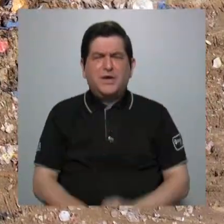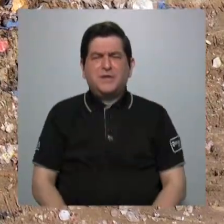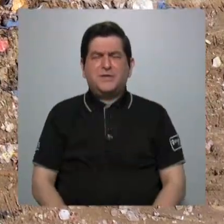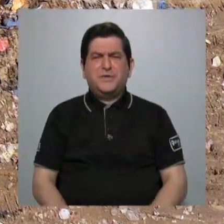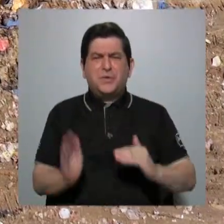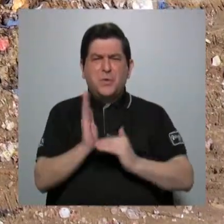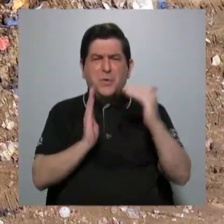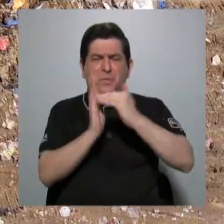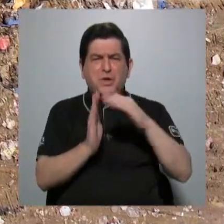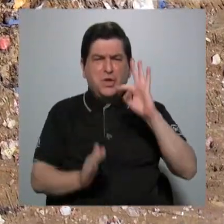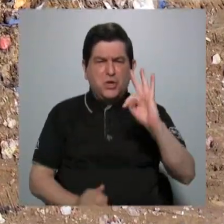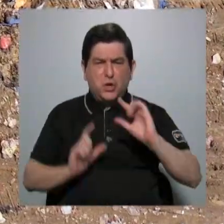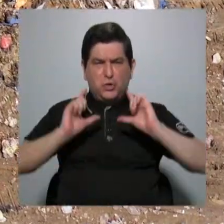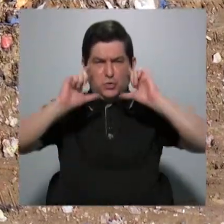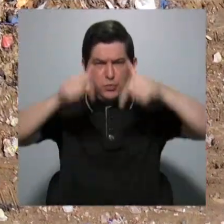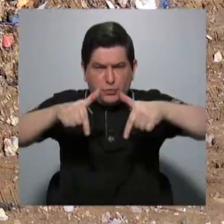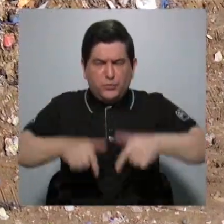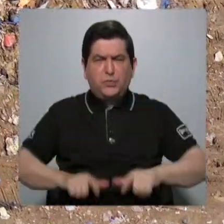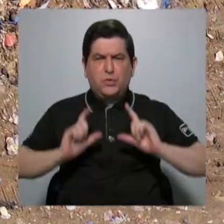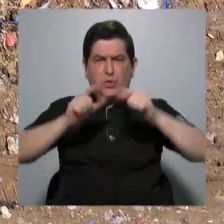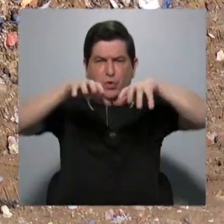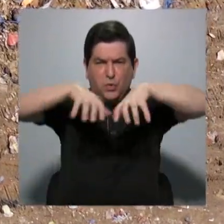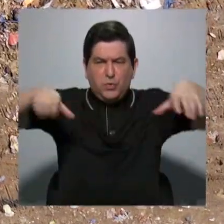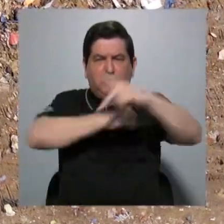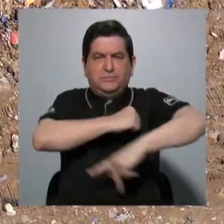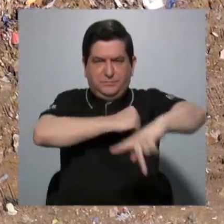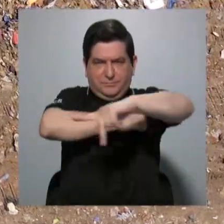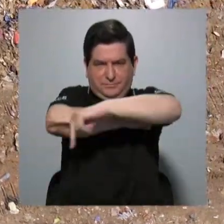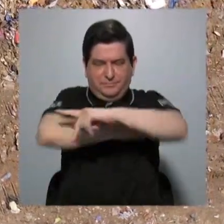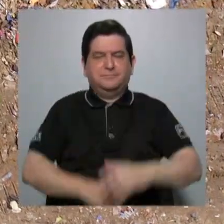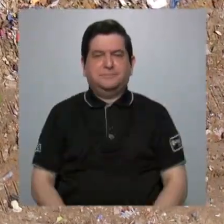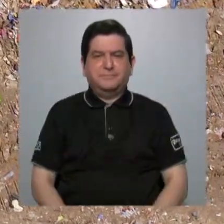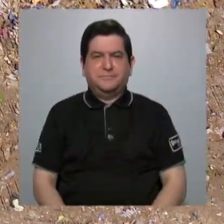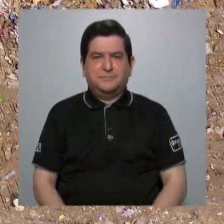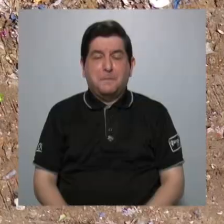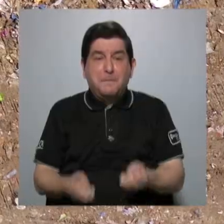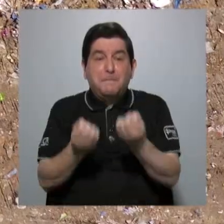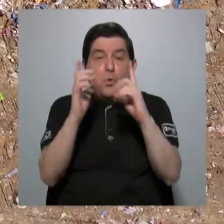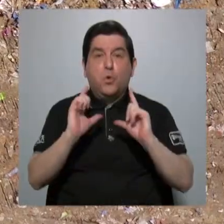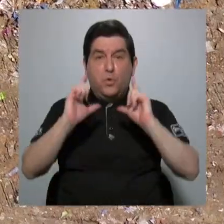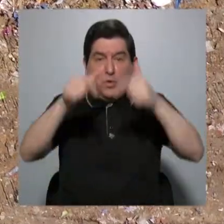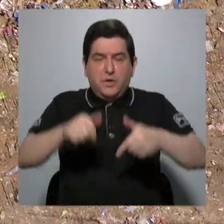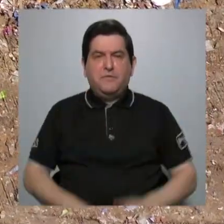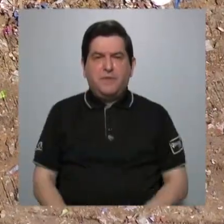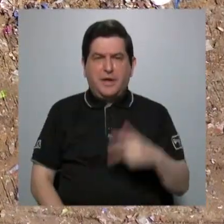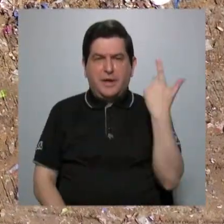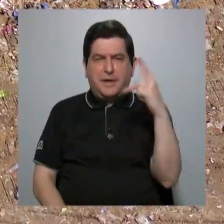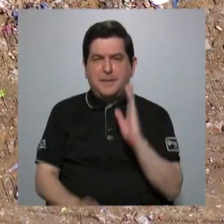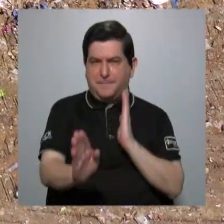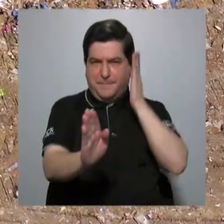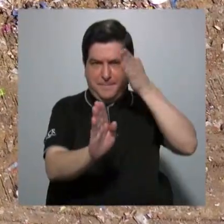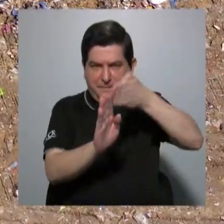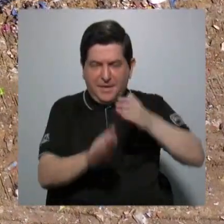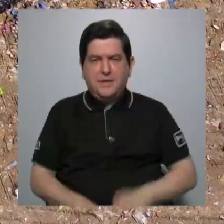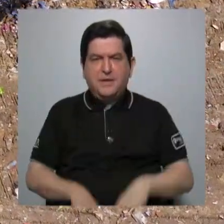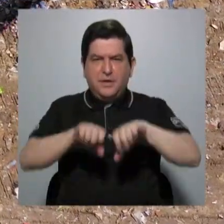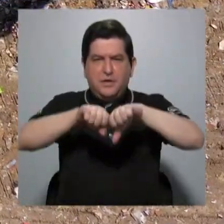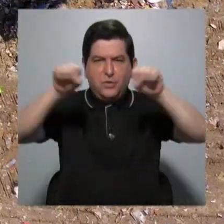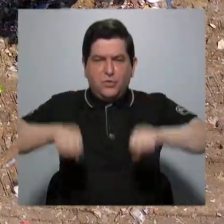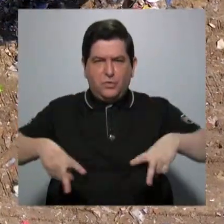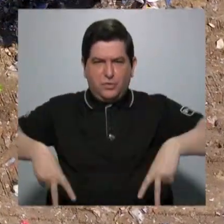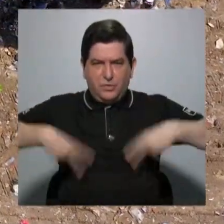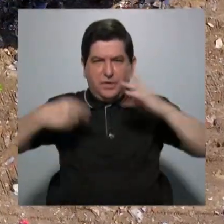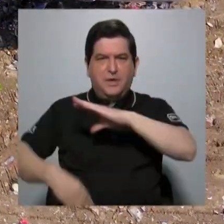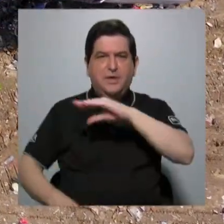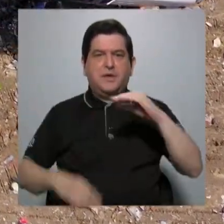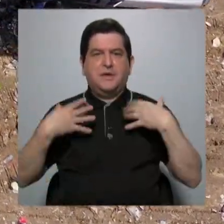Cada año se desechan millones de toneladas de basura en los botaderos de nuestro país. Este mar de basura amenaza de forma directa